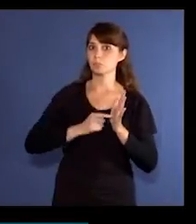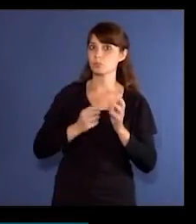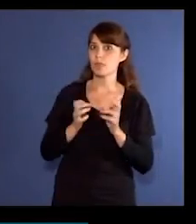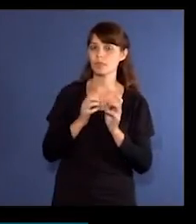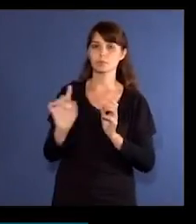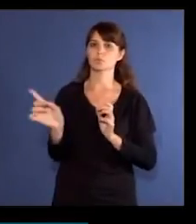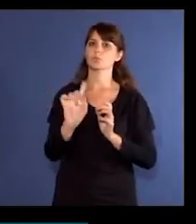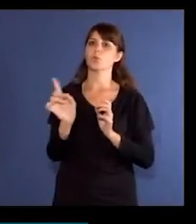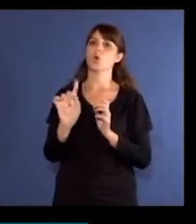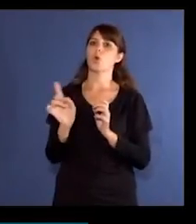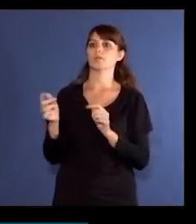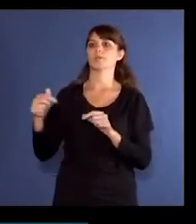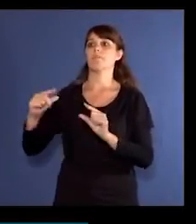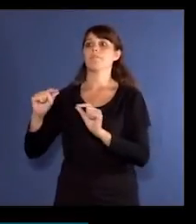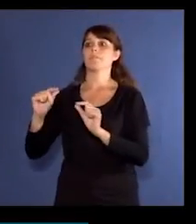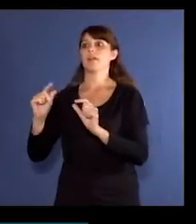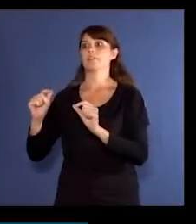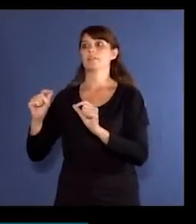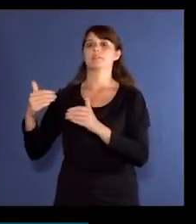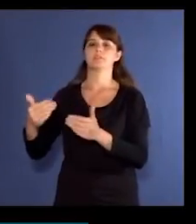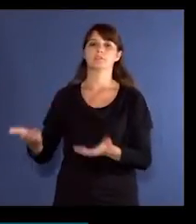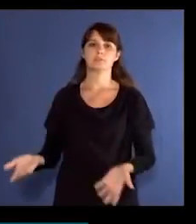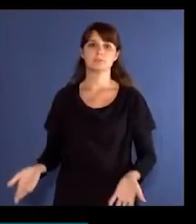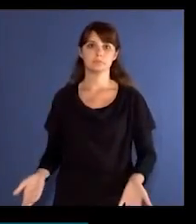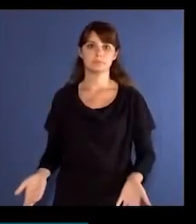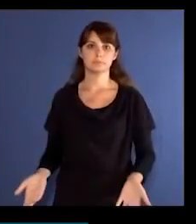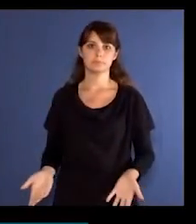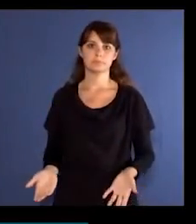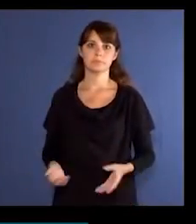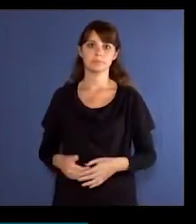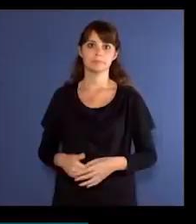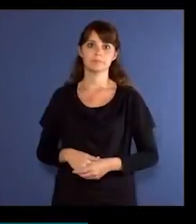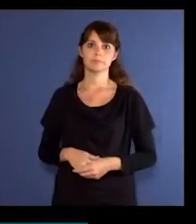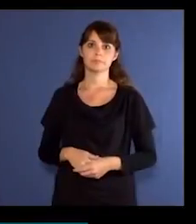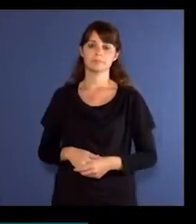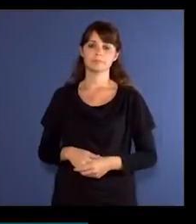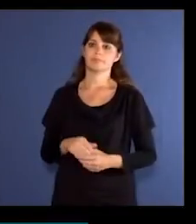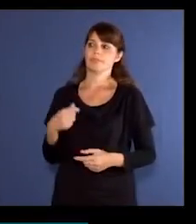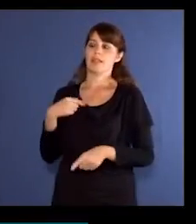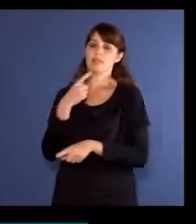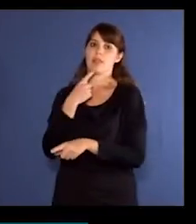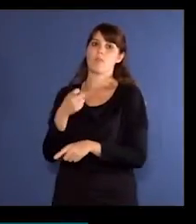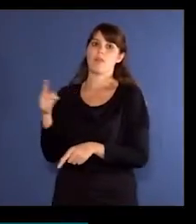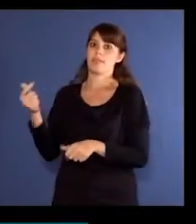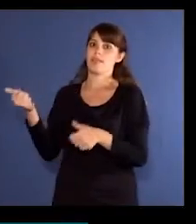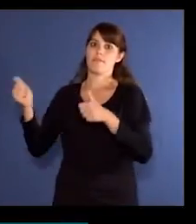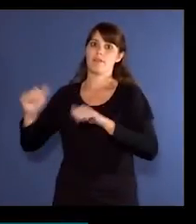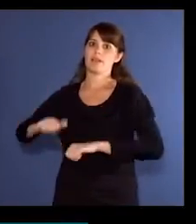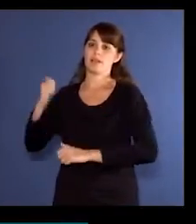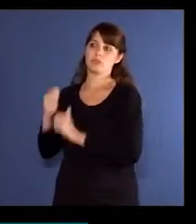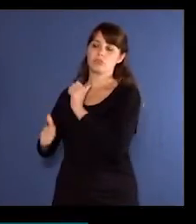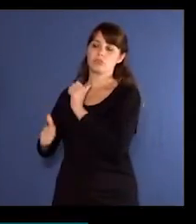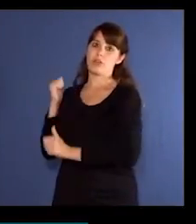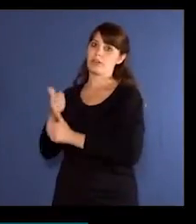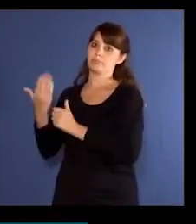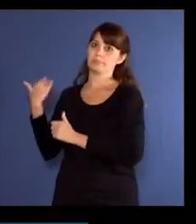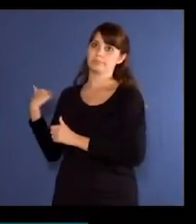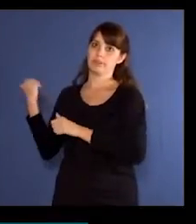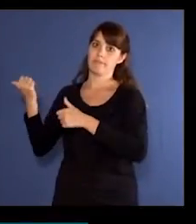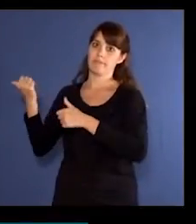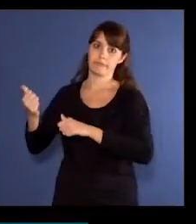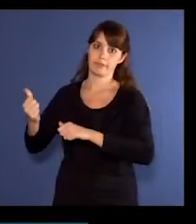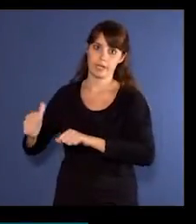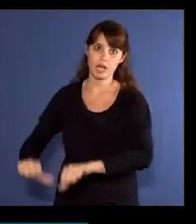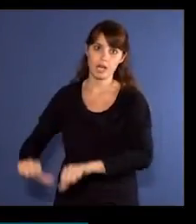evidente que el fracaso histórico de la clase dominante argentina en producir un país independiente,